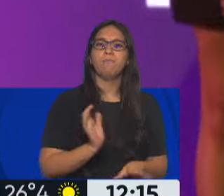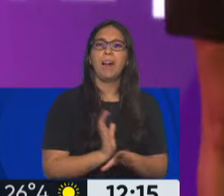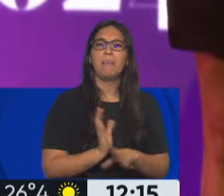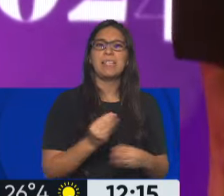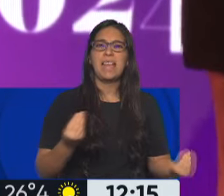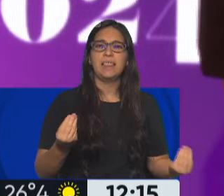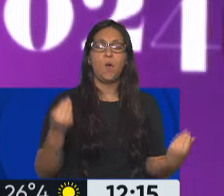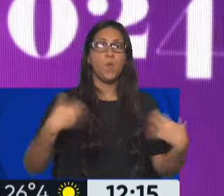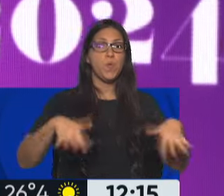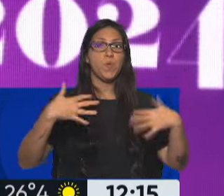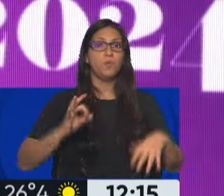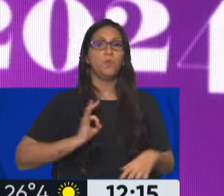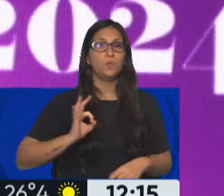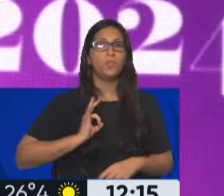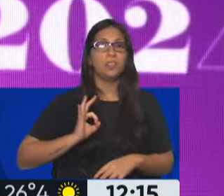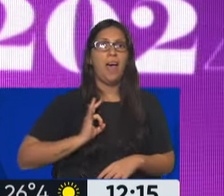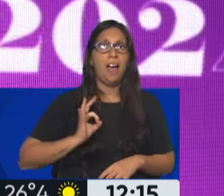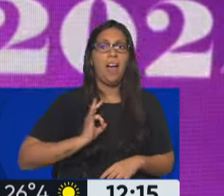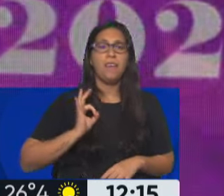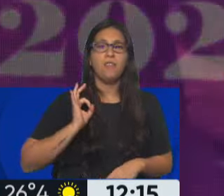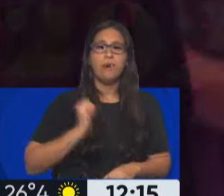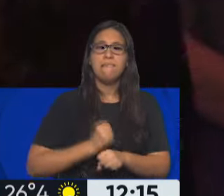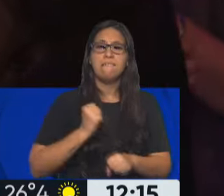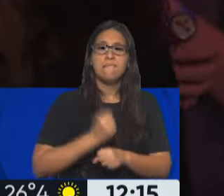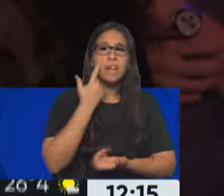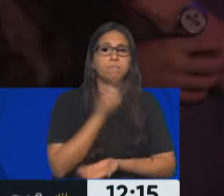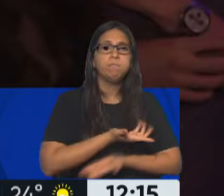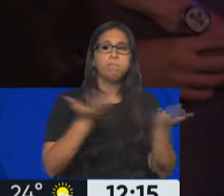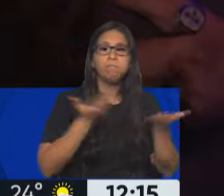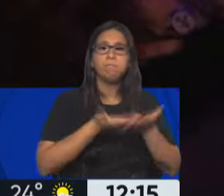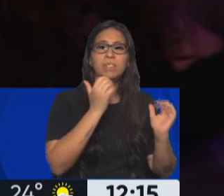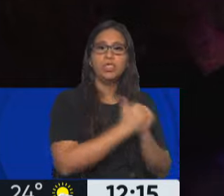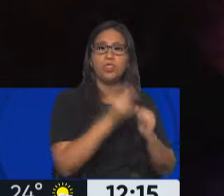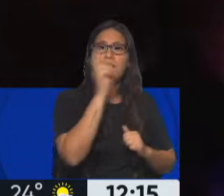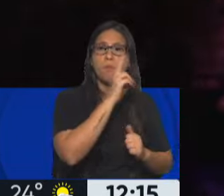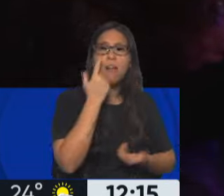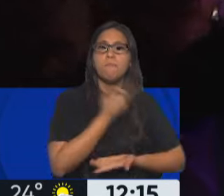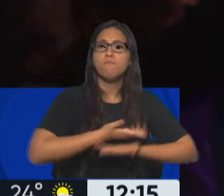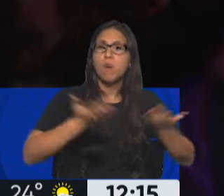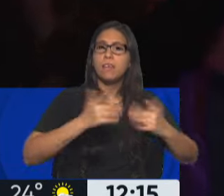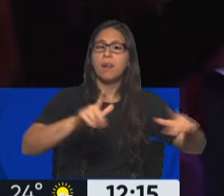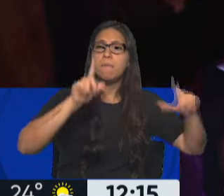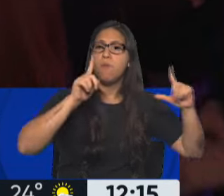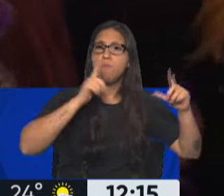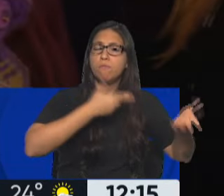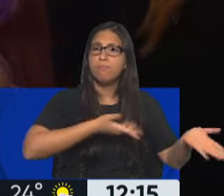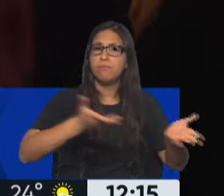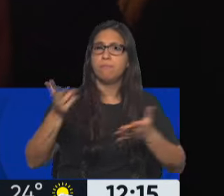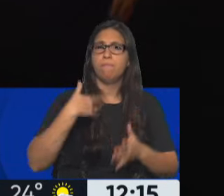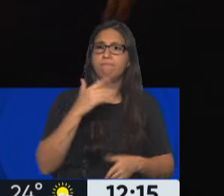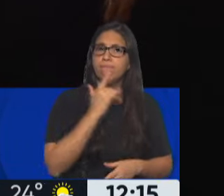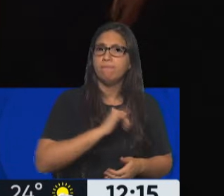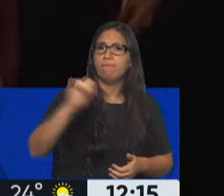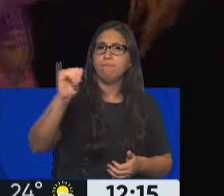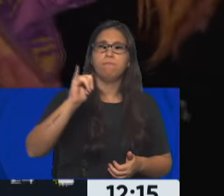montón, porque son muchos años recorridos, visibilizando las historias de un montón de mujeres, haciendo demandas